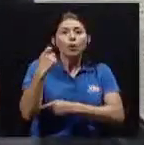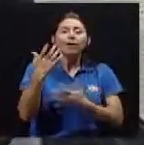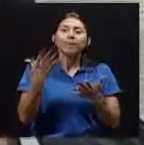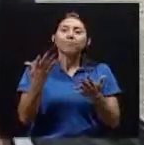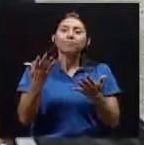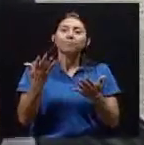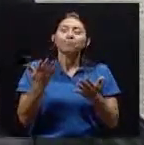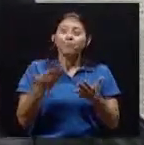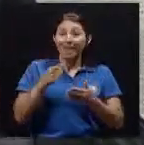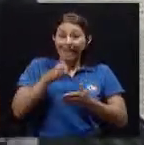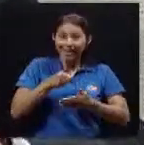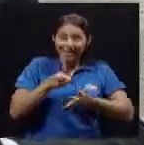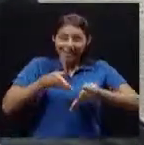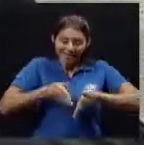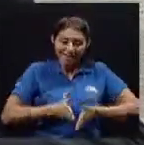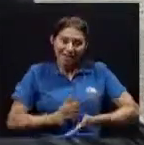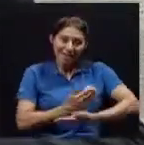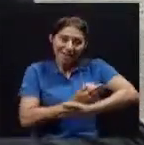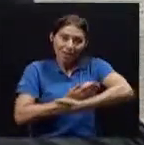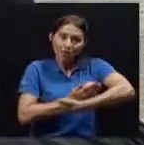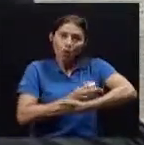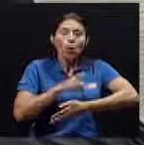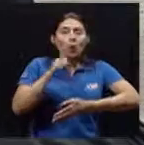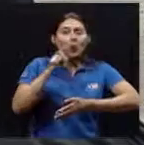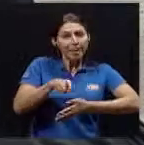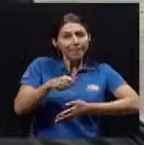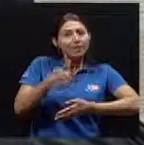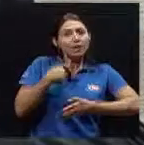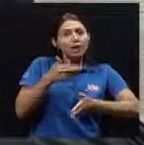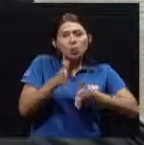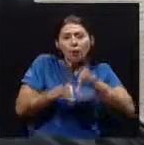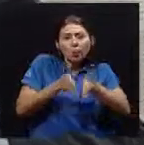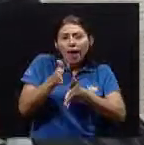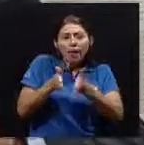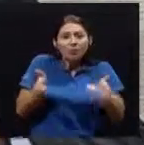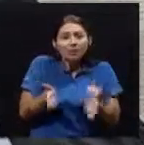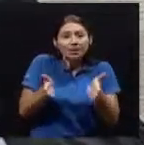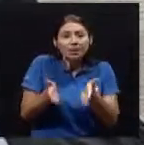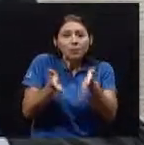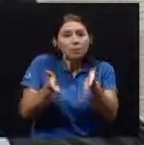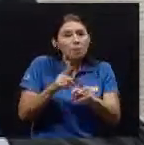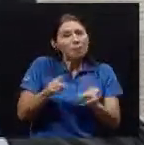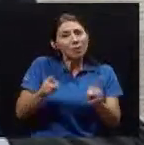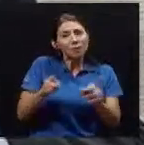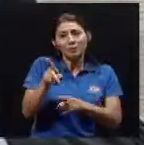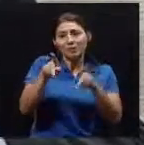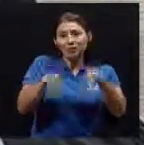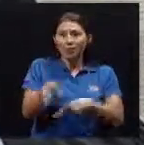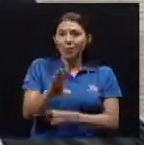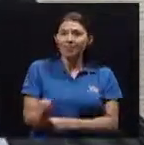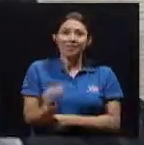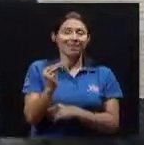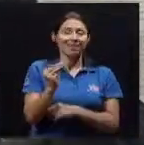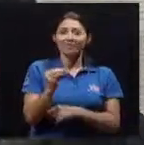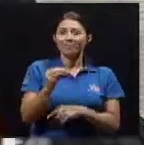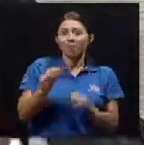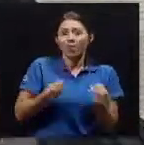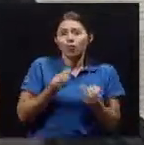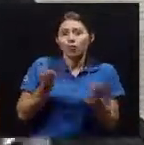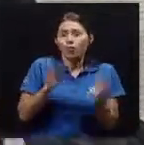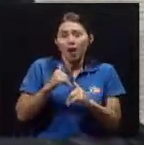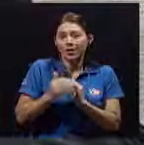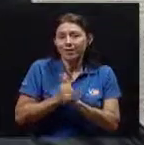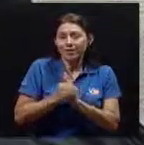los cuidados, el estímulo que debe recibir el niño, usualmente el adolescente no tiene la capacidad y necesita